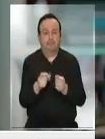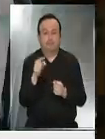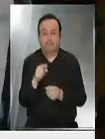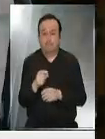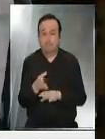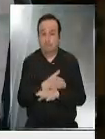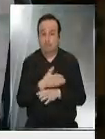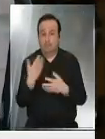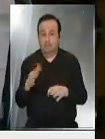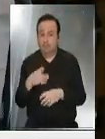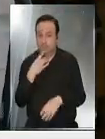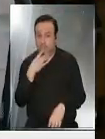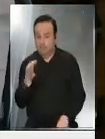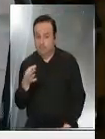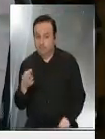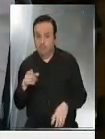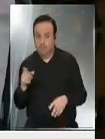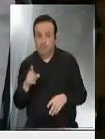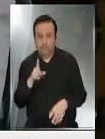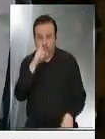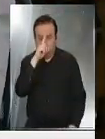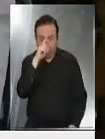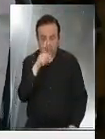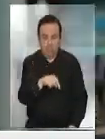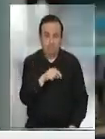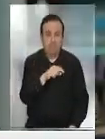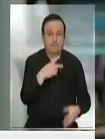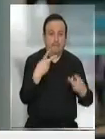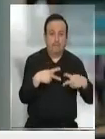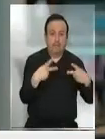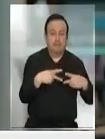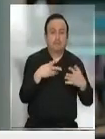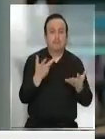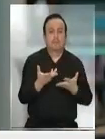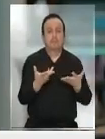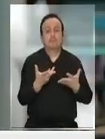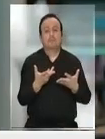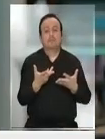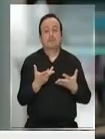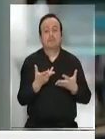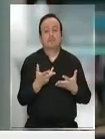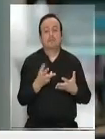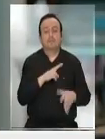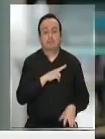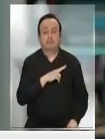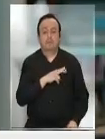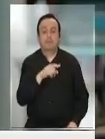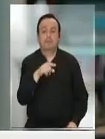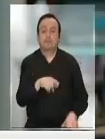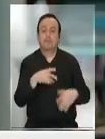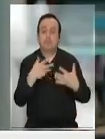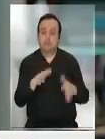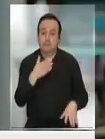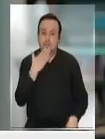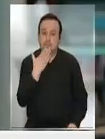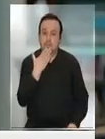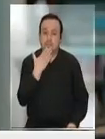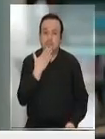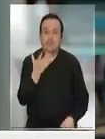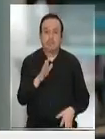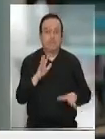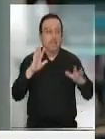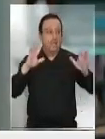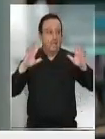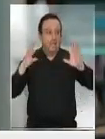Lo estuvimos hablando hace algunos días con lo del hospital Van Buren, por ejemplo. Y el clima yo creo que también responde a